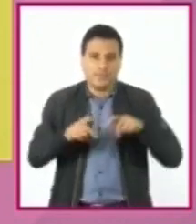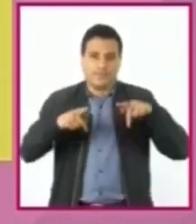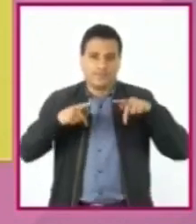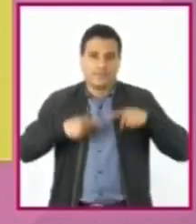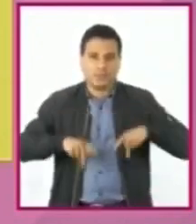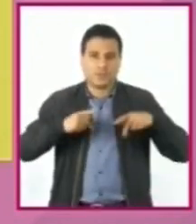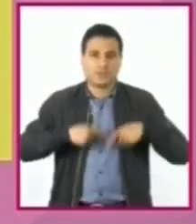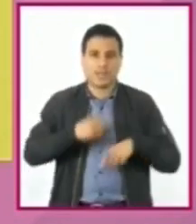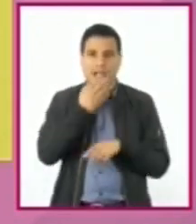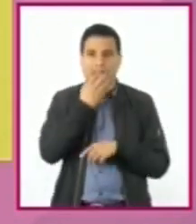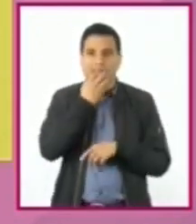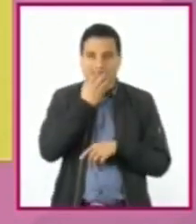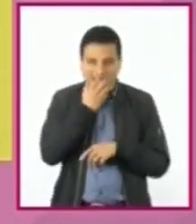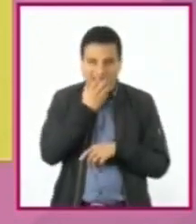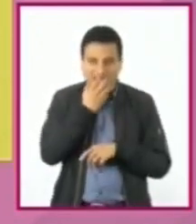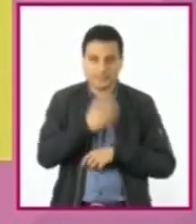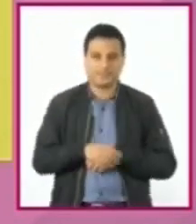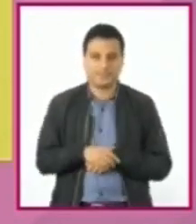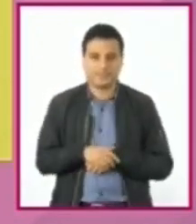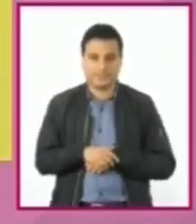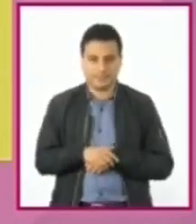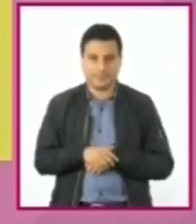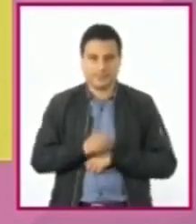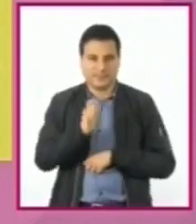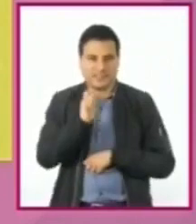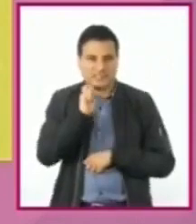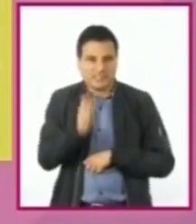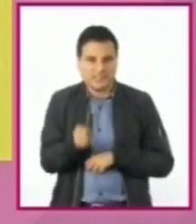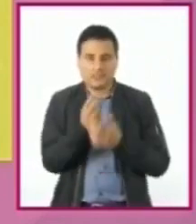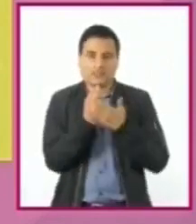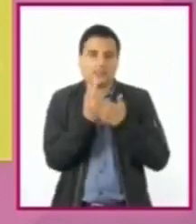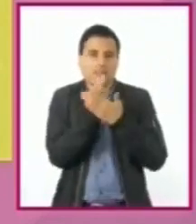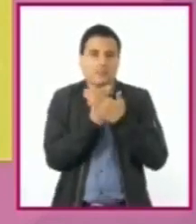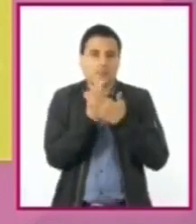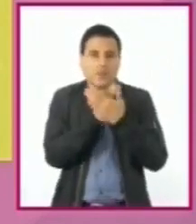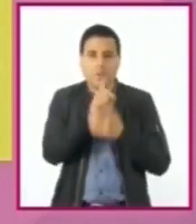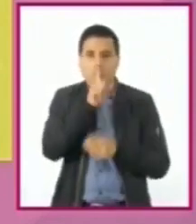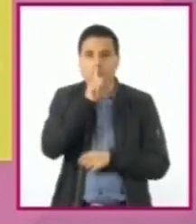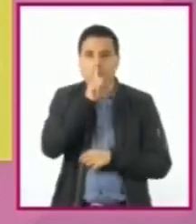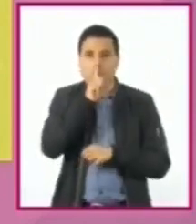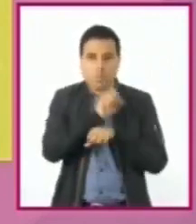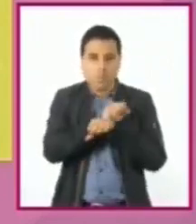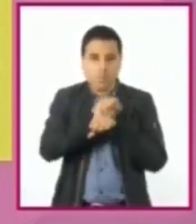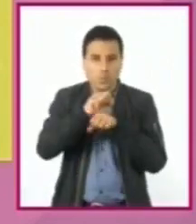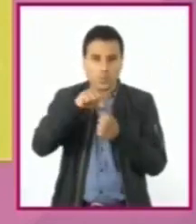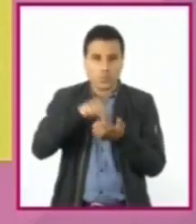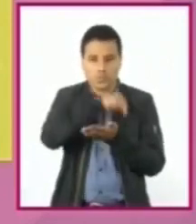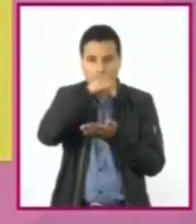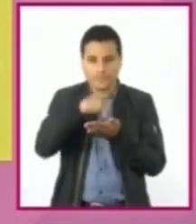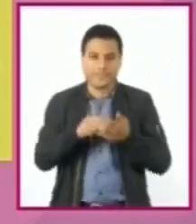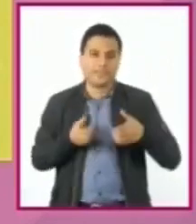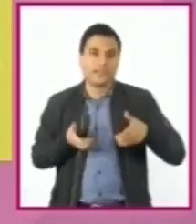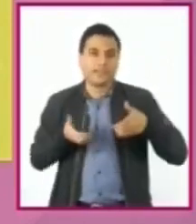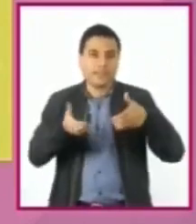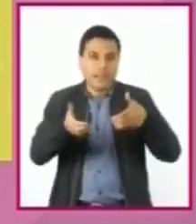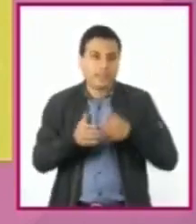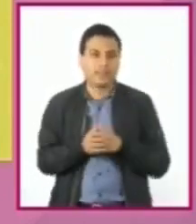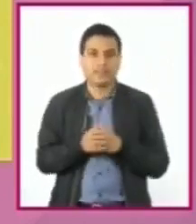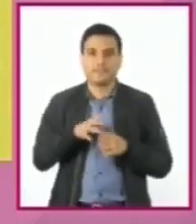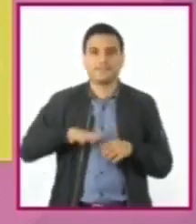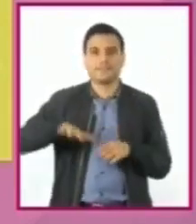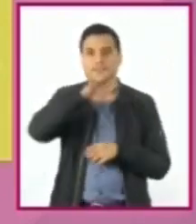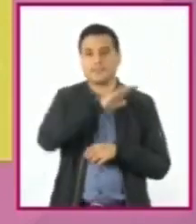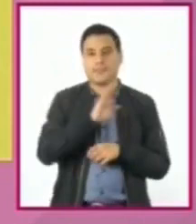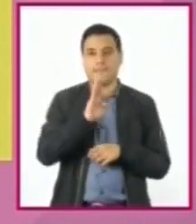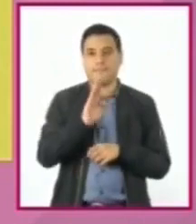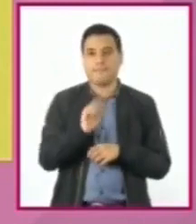cosa crocante. Un croquis es un dibujo sencillo de un lugar, por ejemplo, una calle o un barrio.